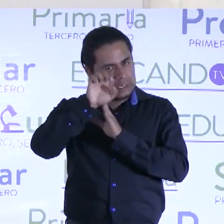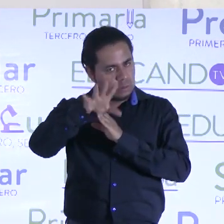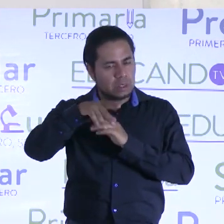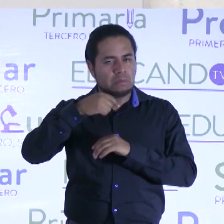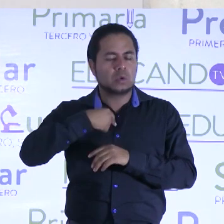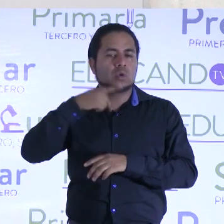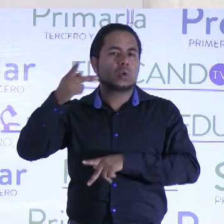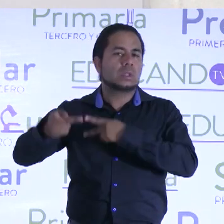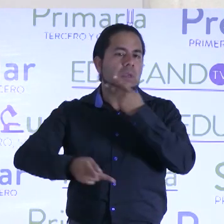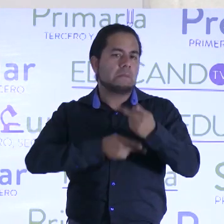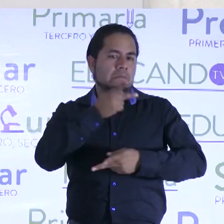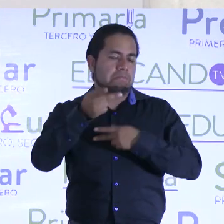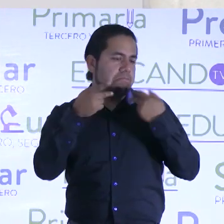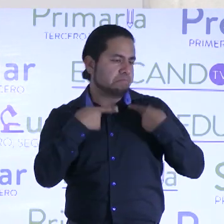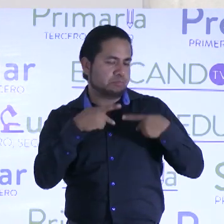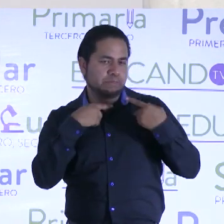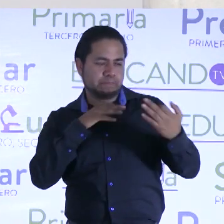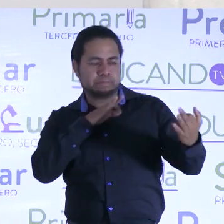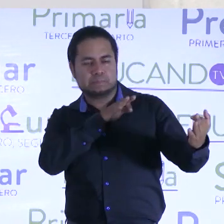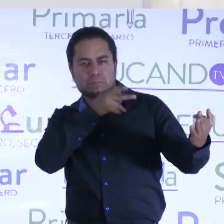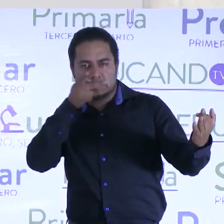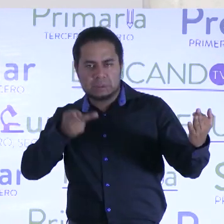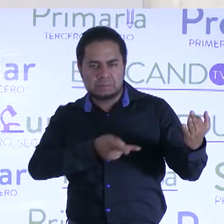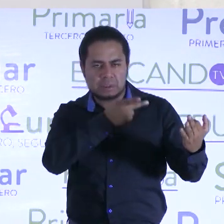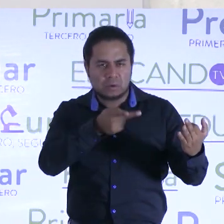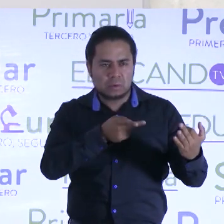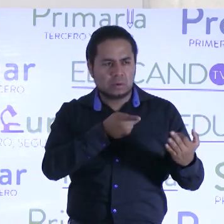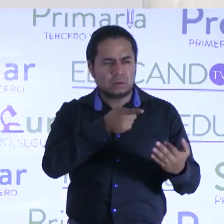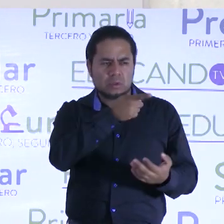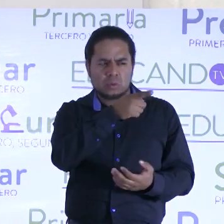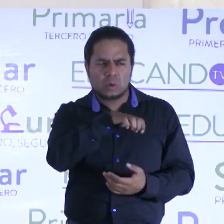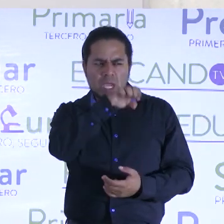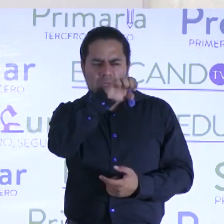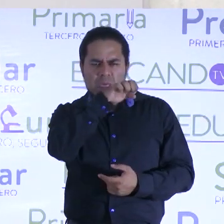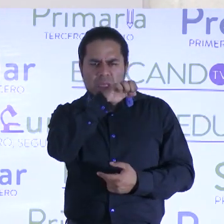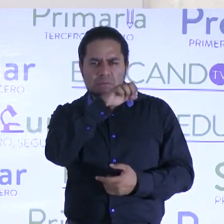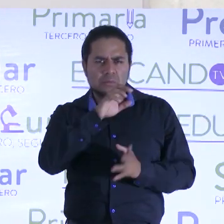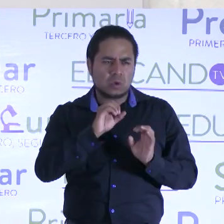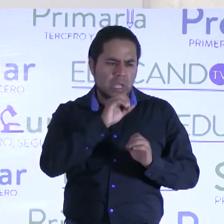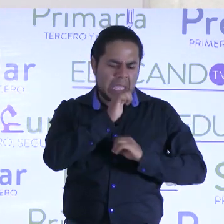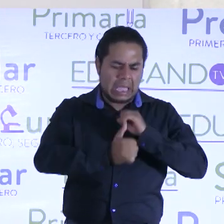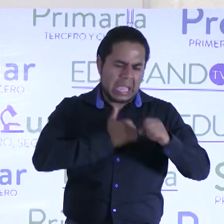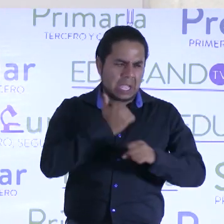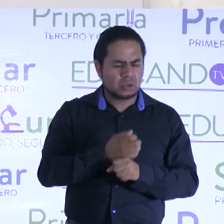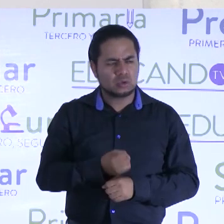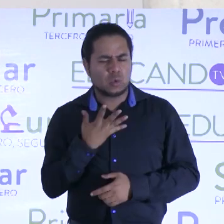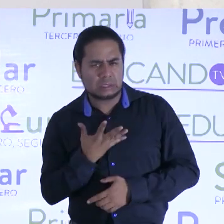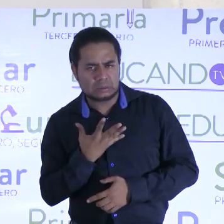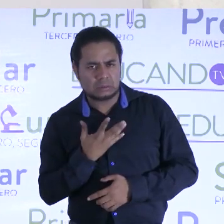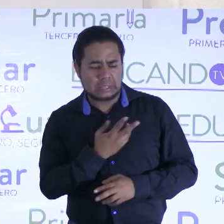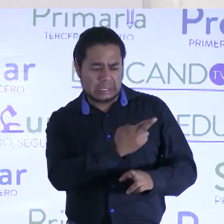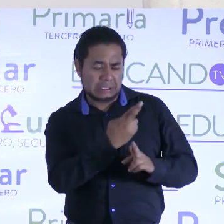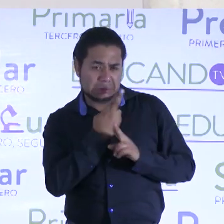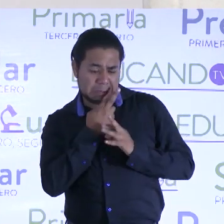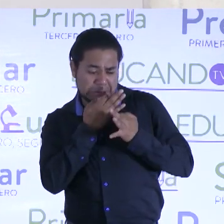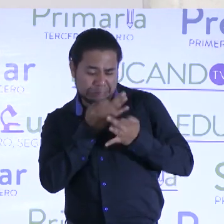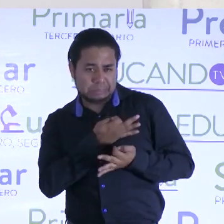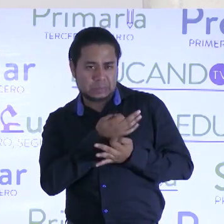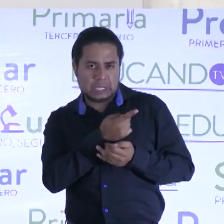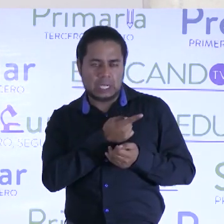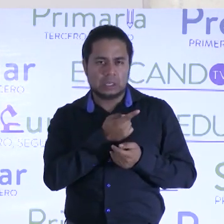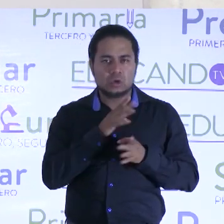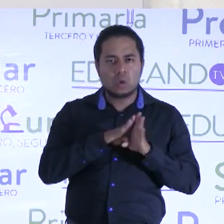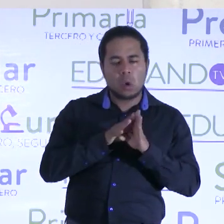le preguntamos al entrevistador, ¿cuántos años tienes? La respuesta es sumamente correcta, no